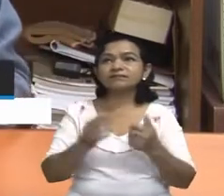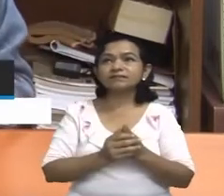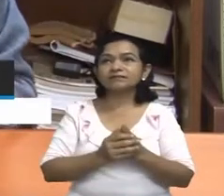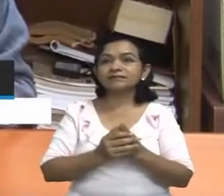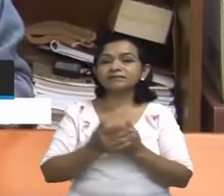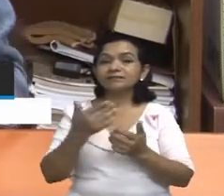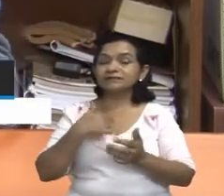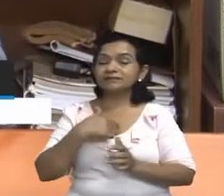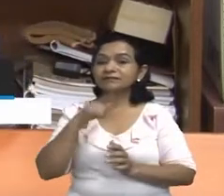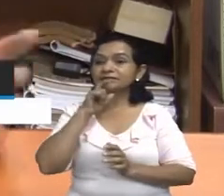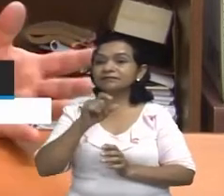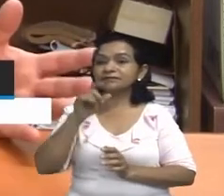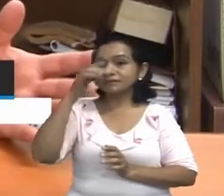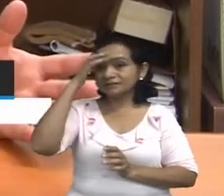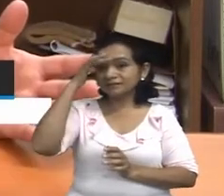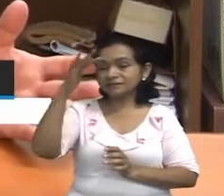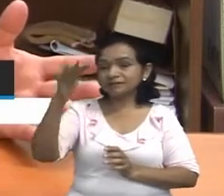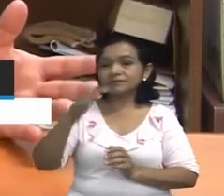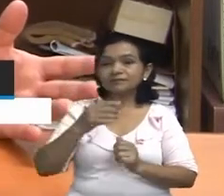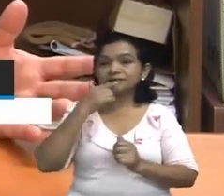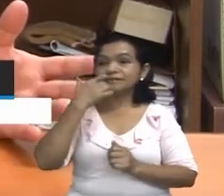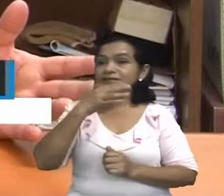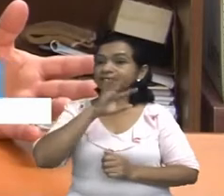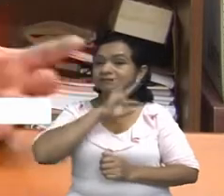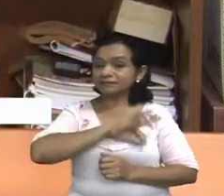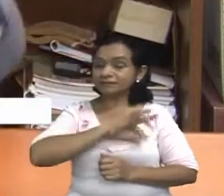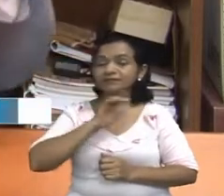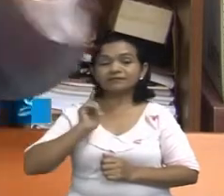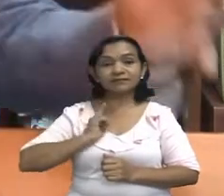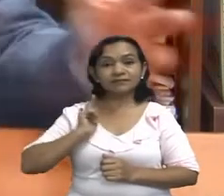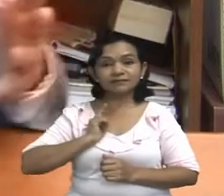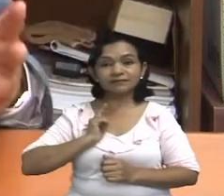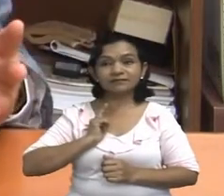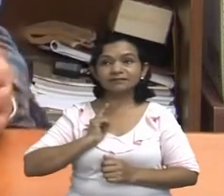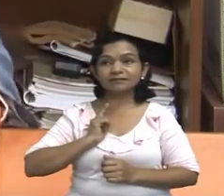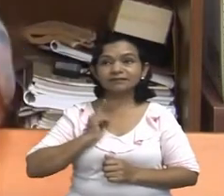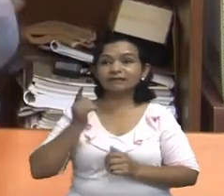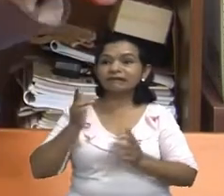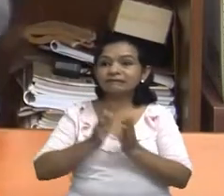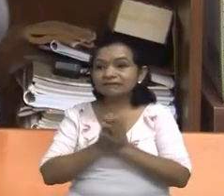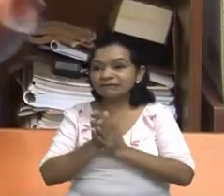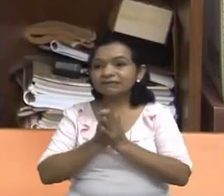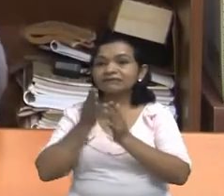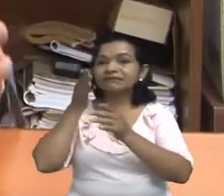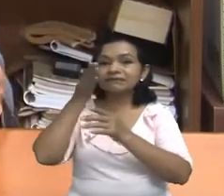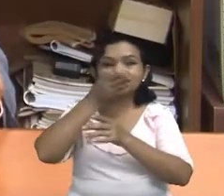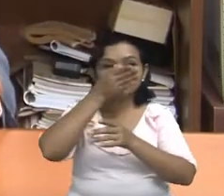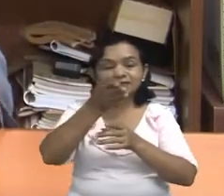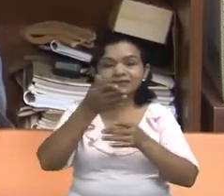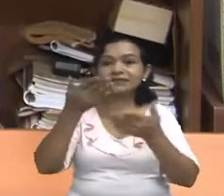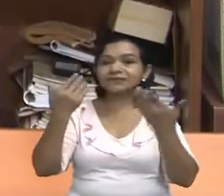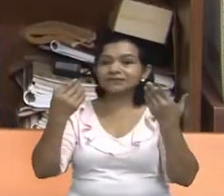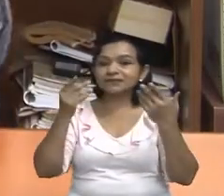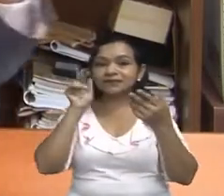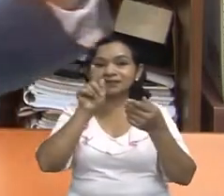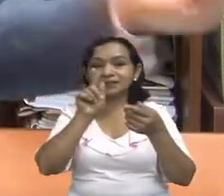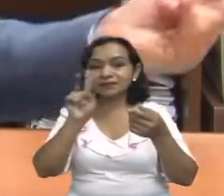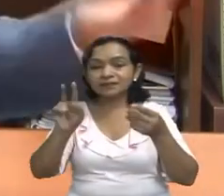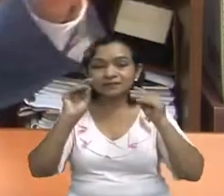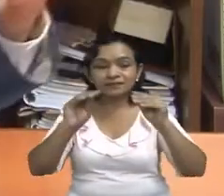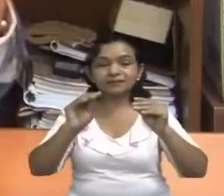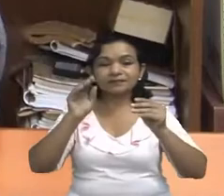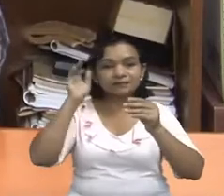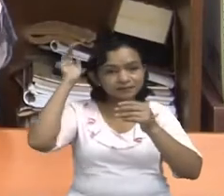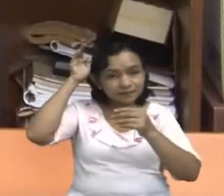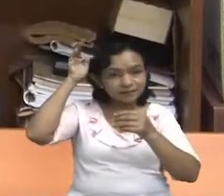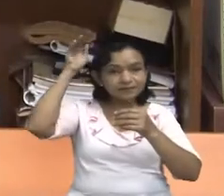la programación mexicana, creo que Chile también tiene una iniciativa de esta, y también me metí a Chile, me metí a todo lo que hacían en Chile, Argentina